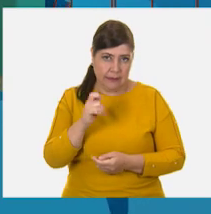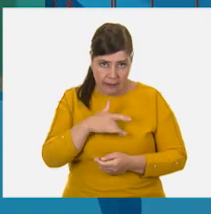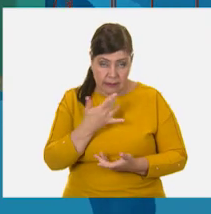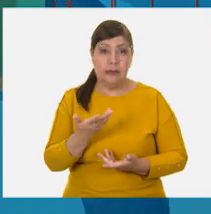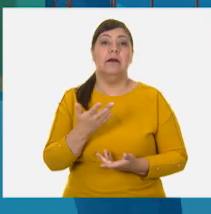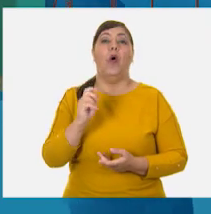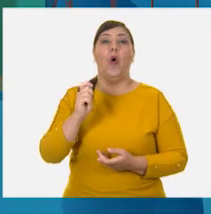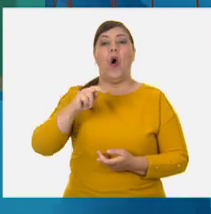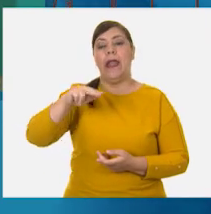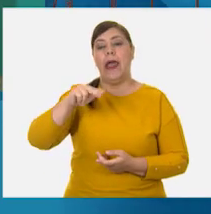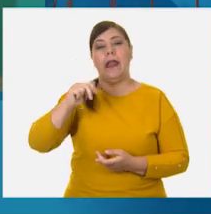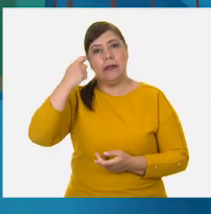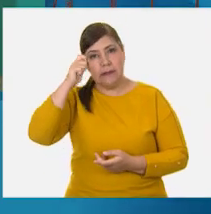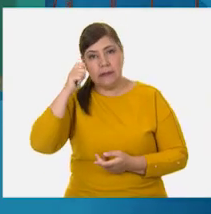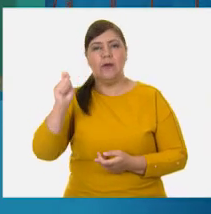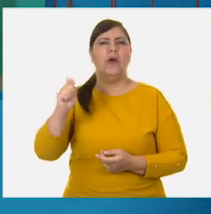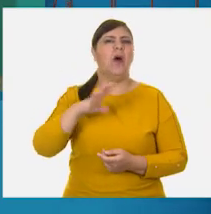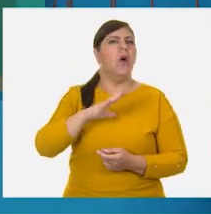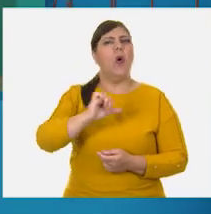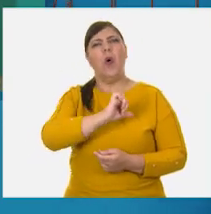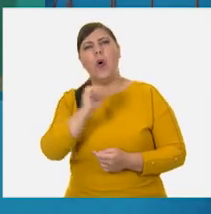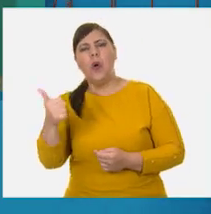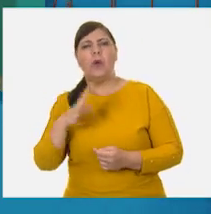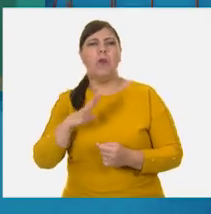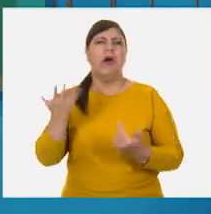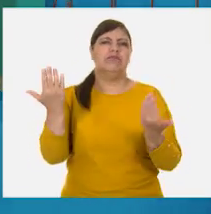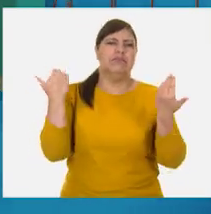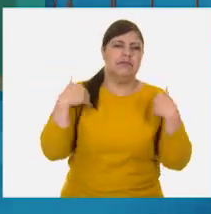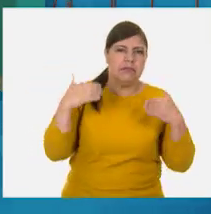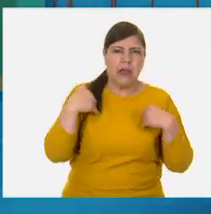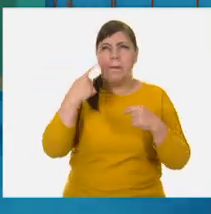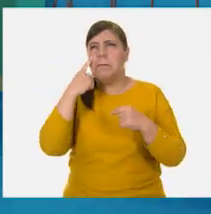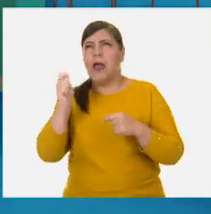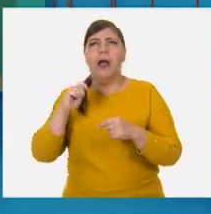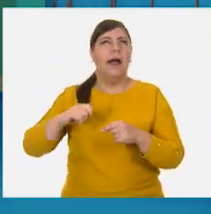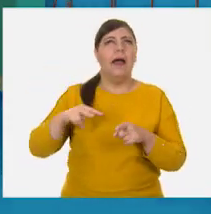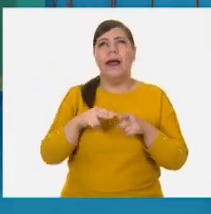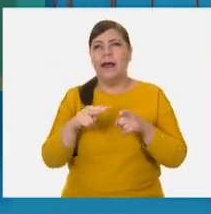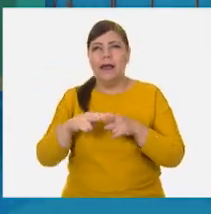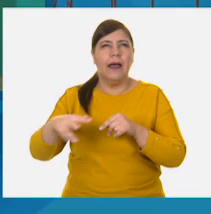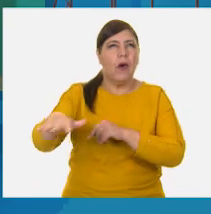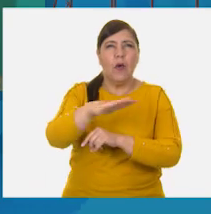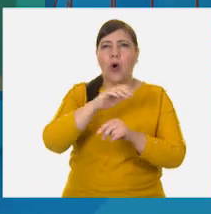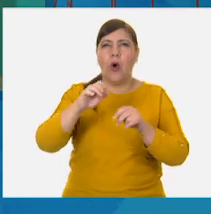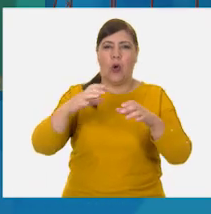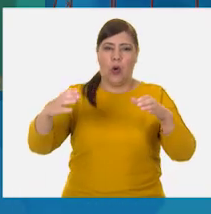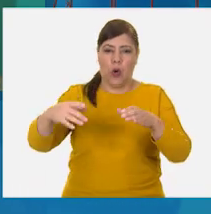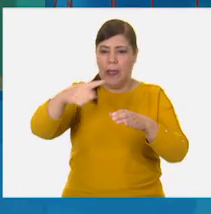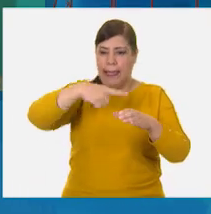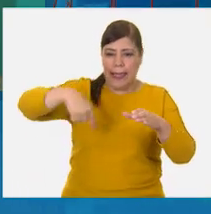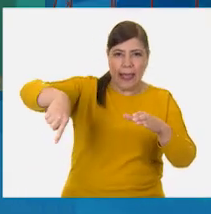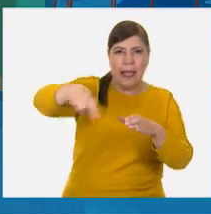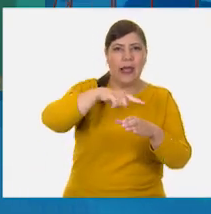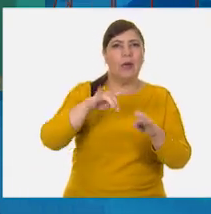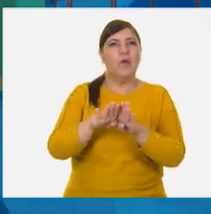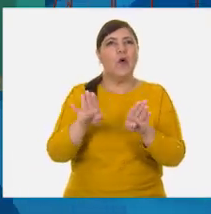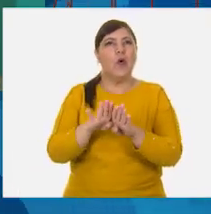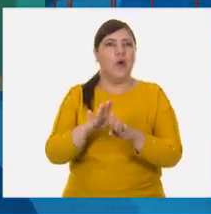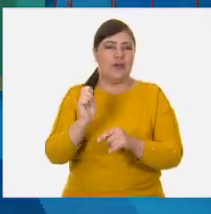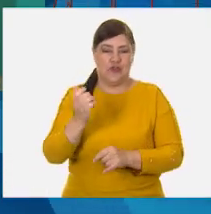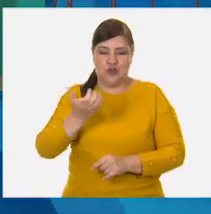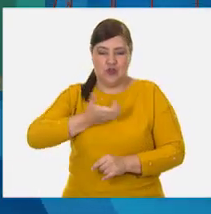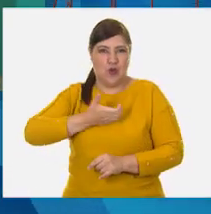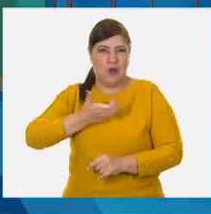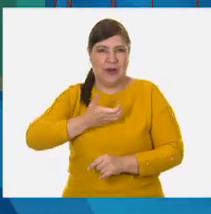espacios cotidianos de paseo? Pensemos todos en esas plazas, en esos pequeños zócalos, ¿no?, de cada